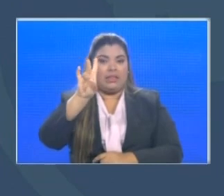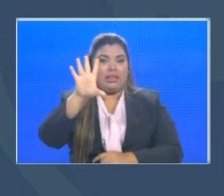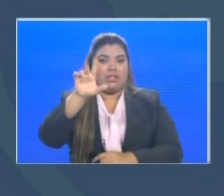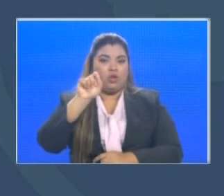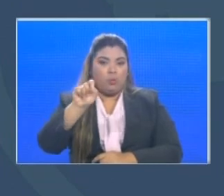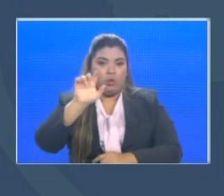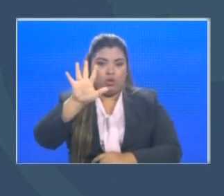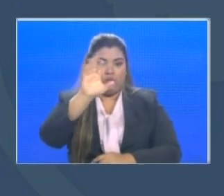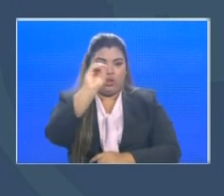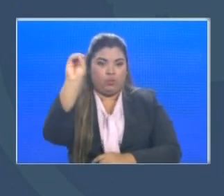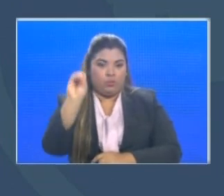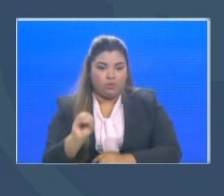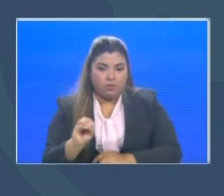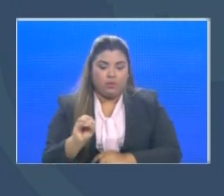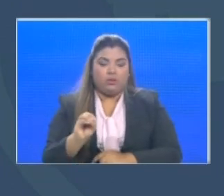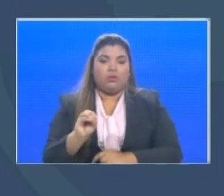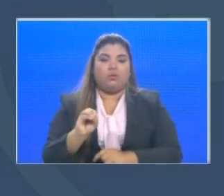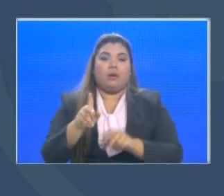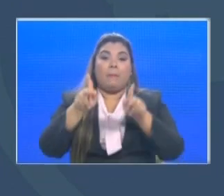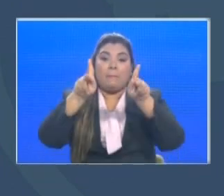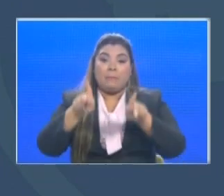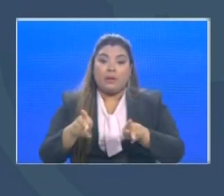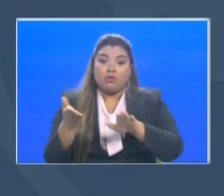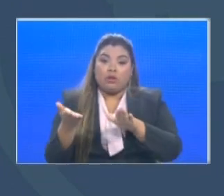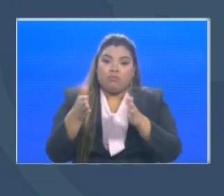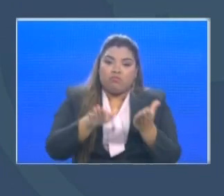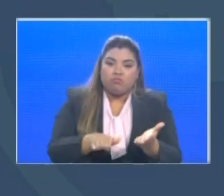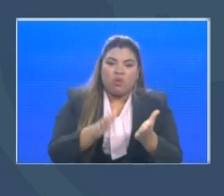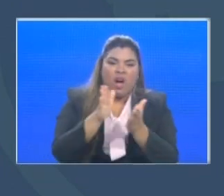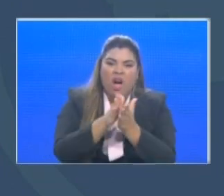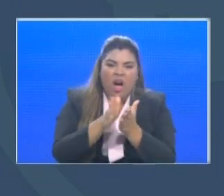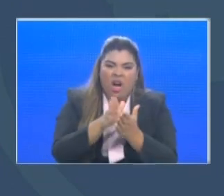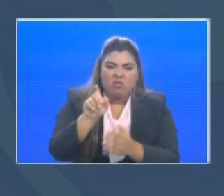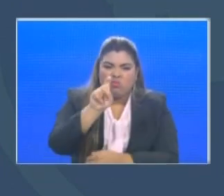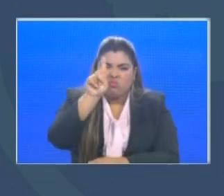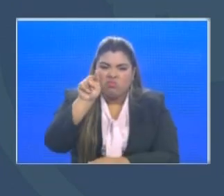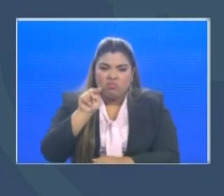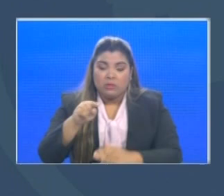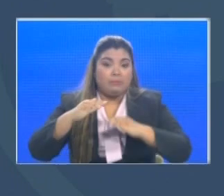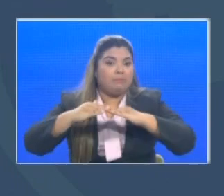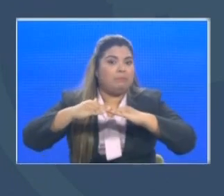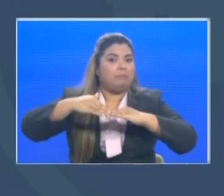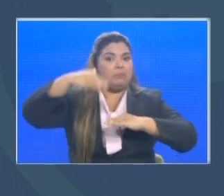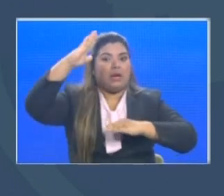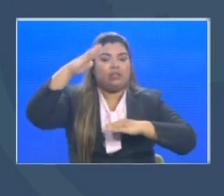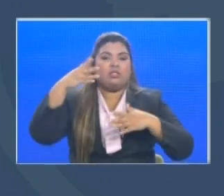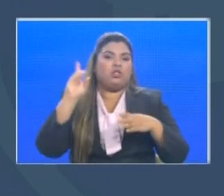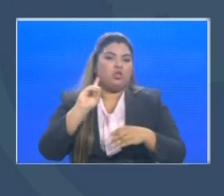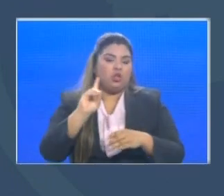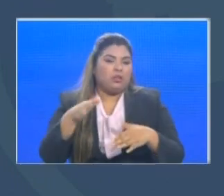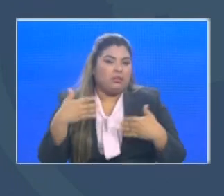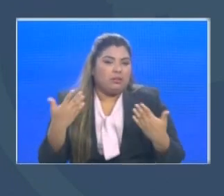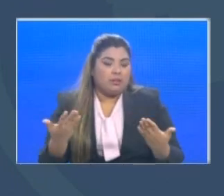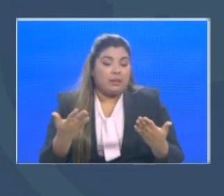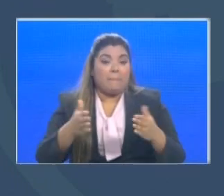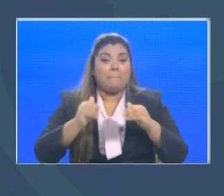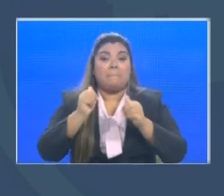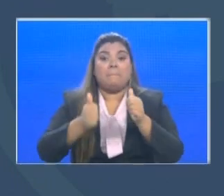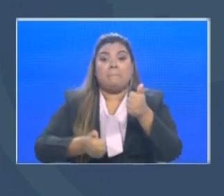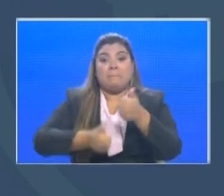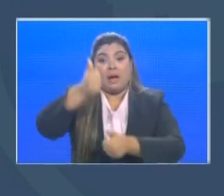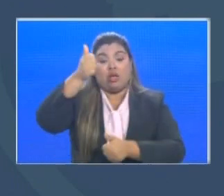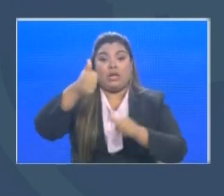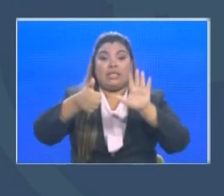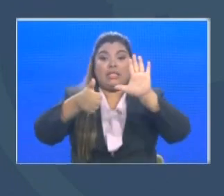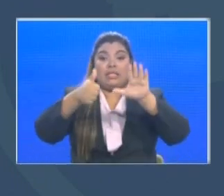77.5%, y las defunciones están en el mayor rango entre mayores de 60 años,